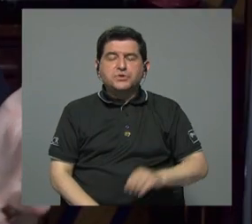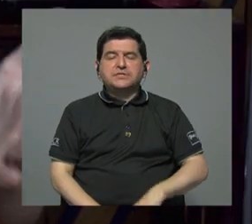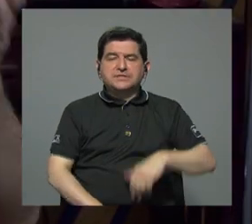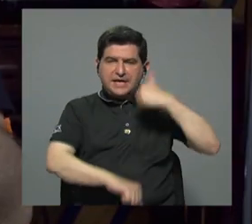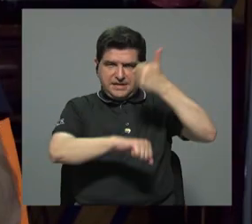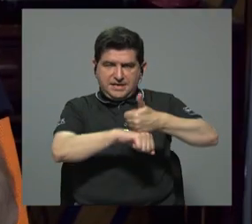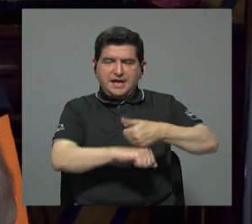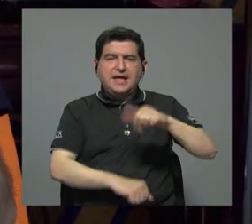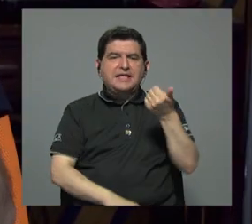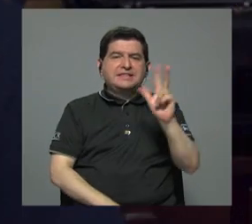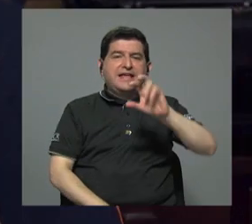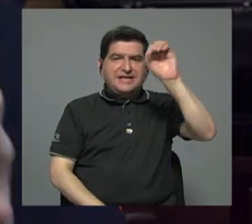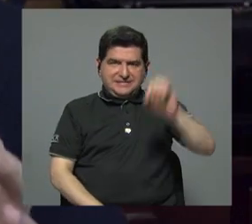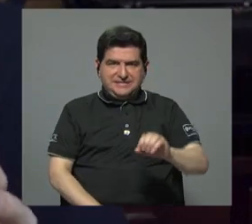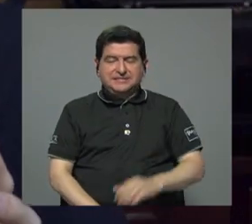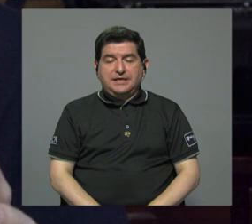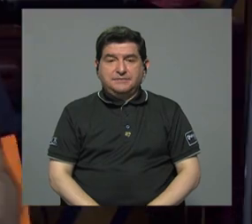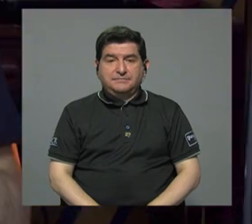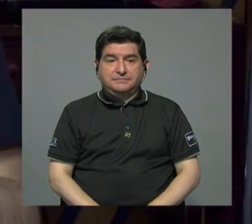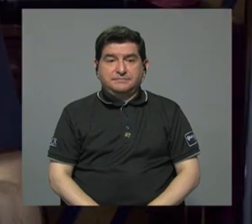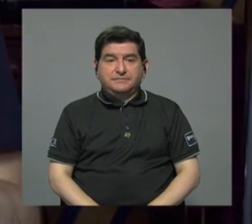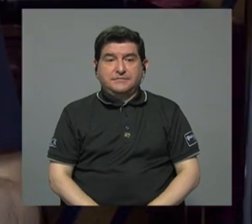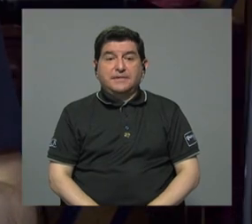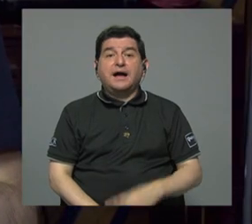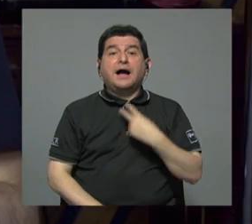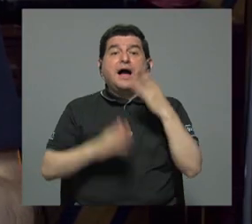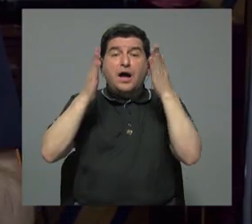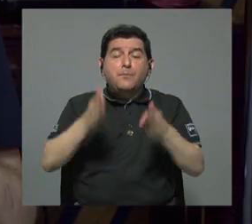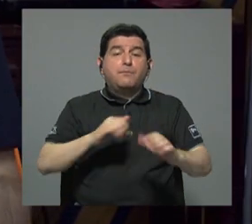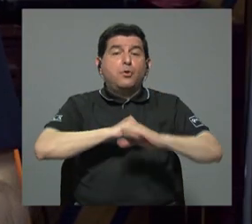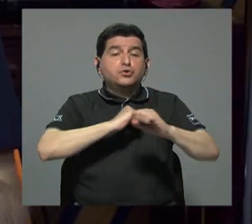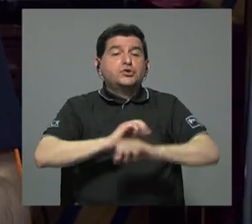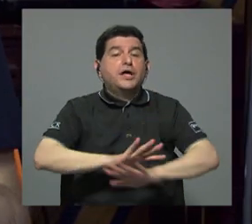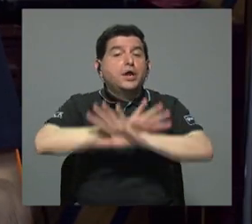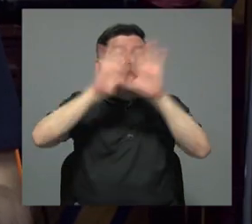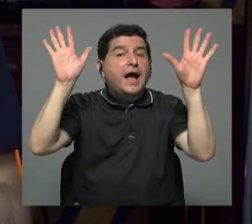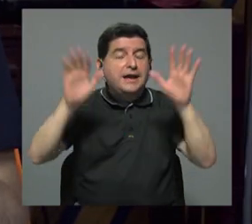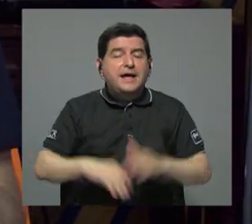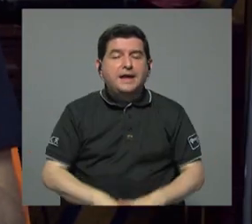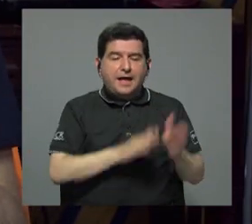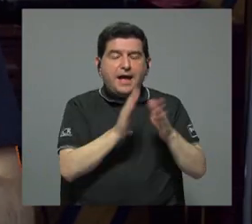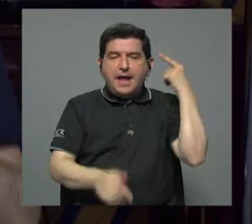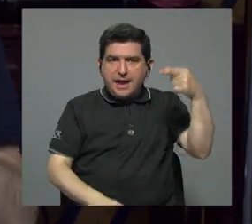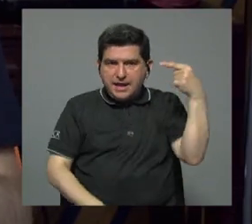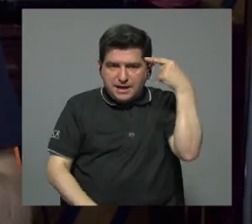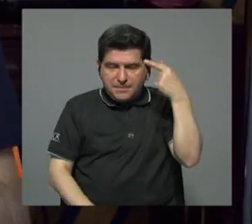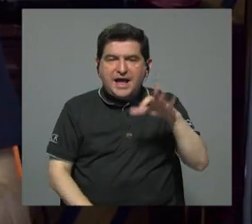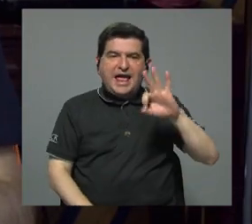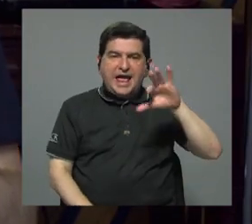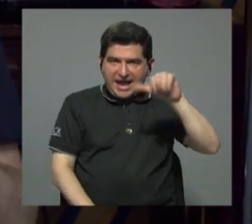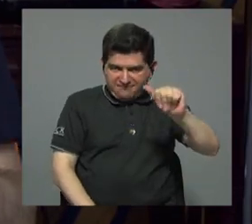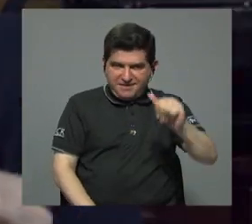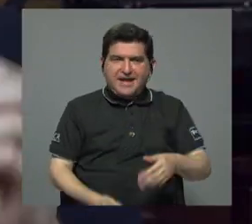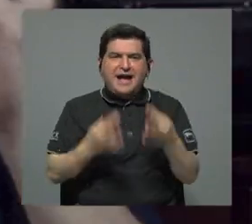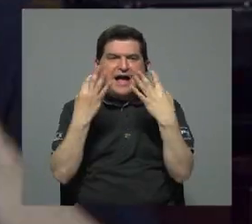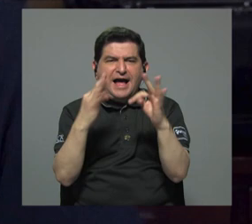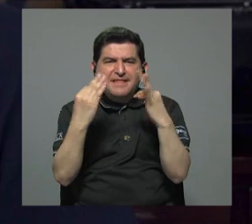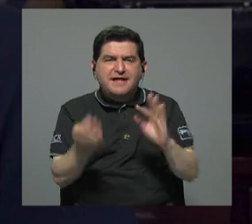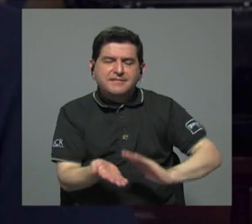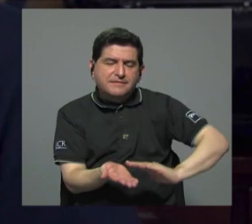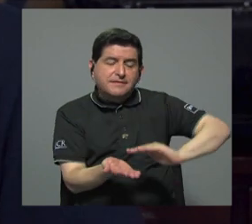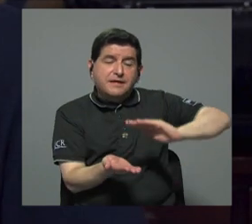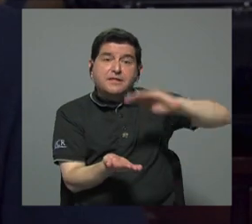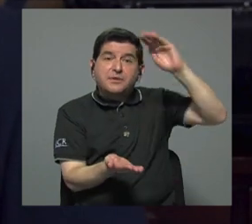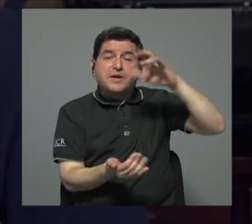fijada en 13% eso sí de campaña aclaró que según el plan de gobierno el frente amplio buscaría subir